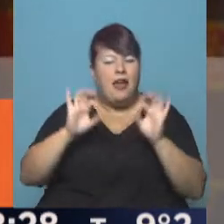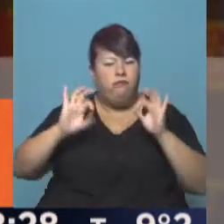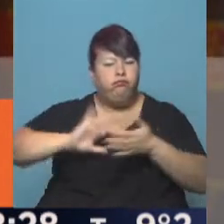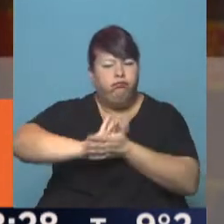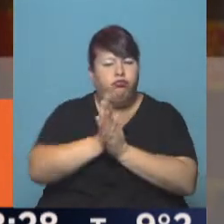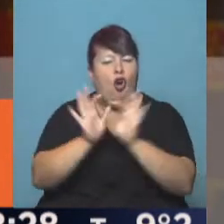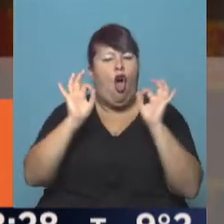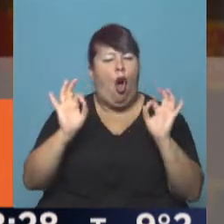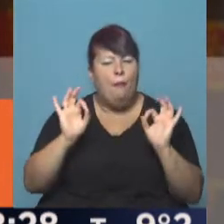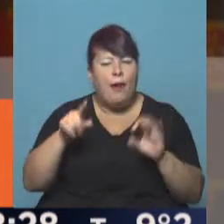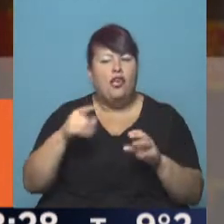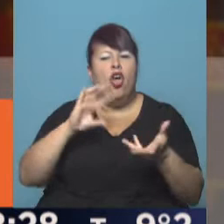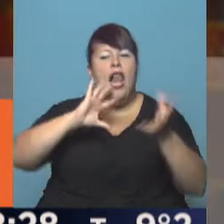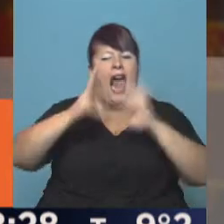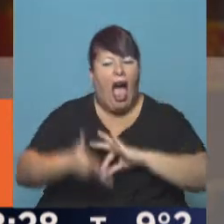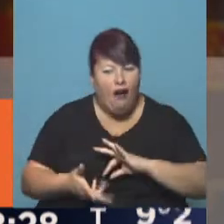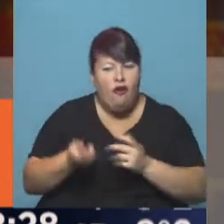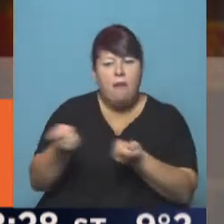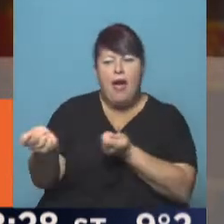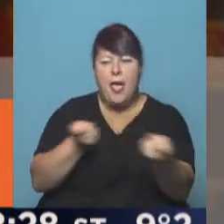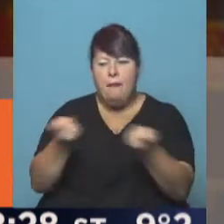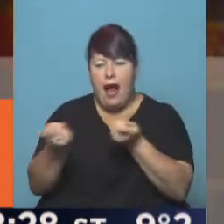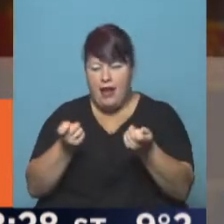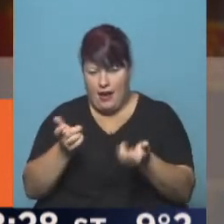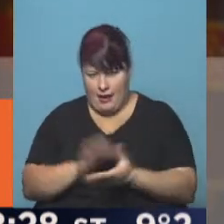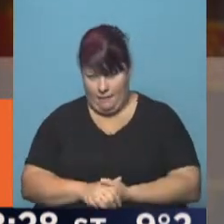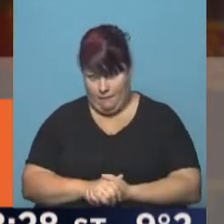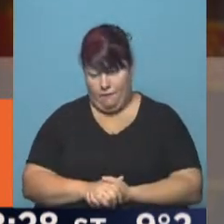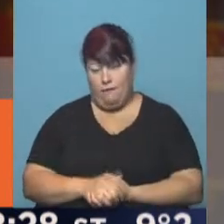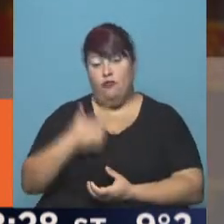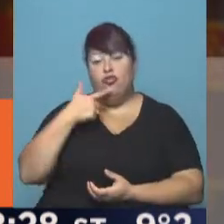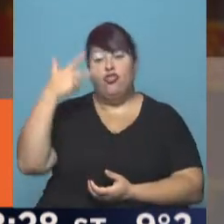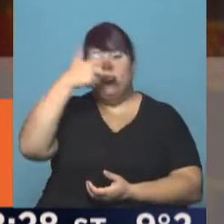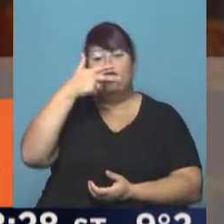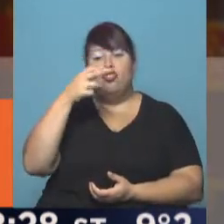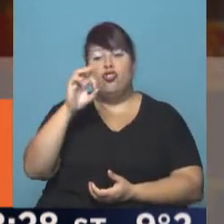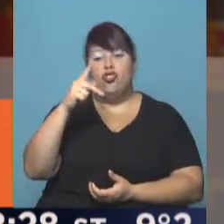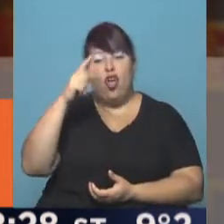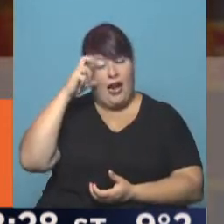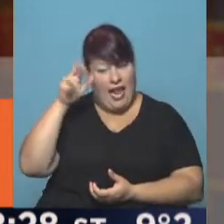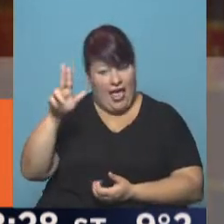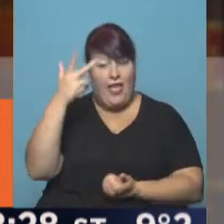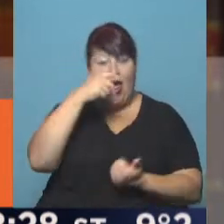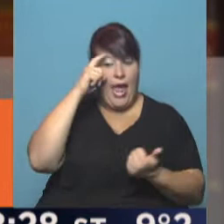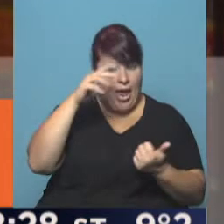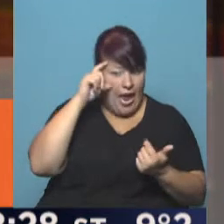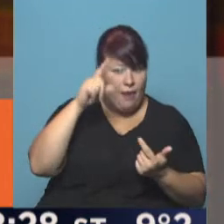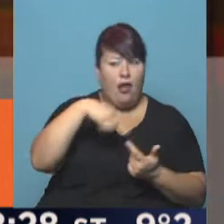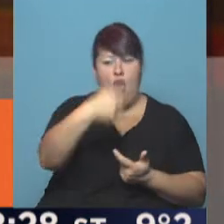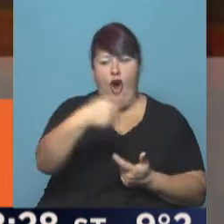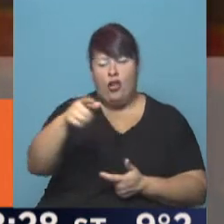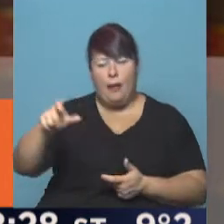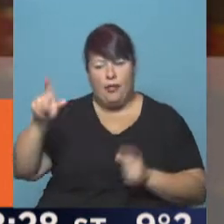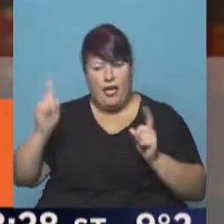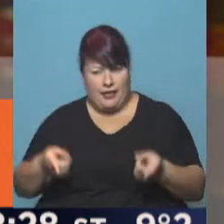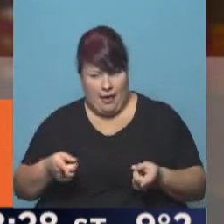acabadamente el modo en que operaron Joclender, Eve y otra serie de